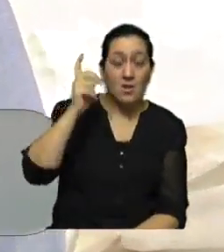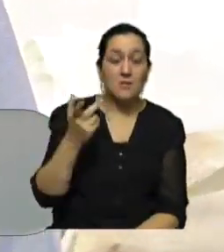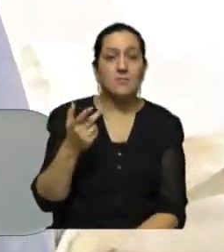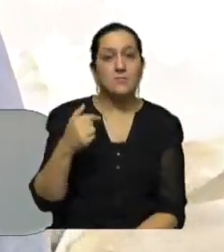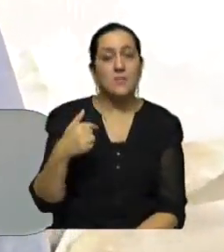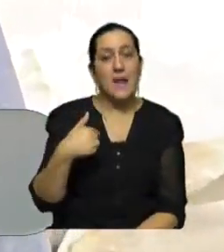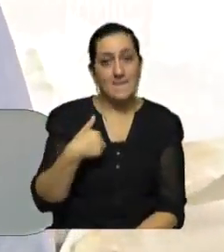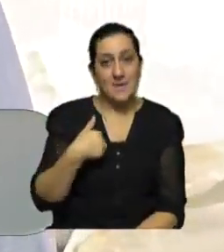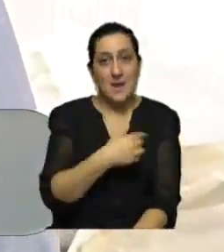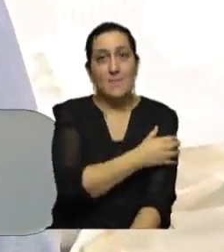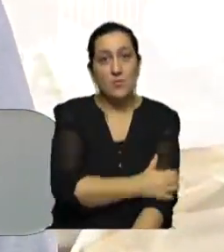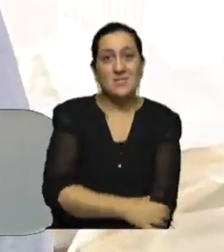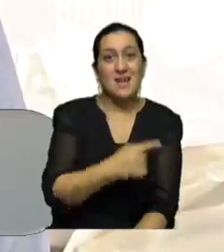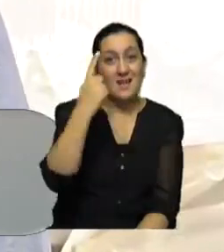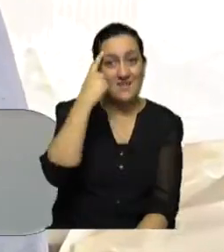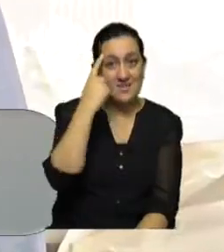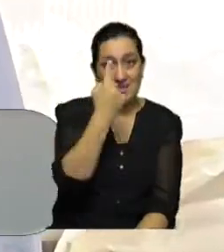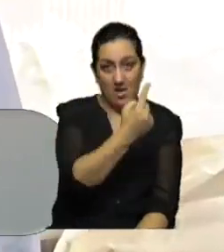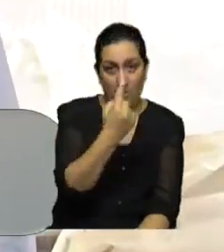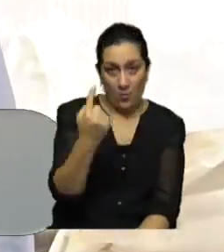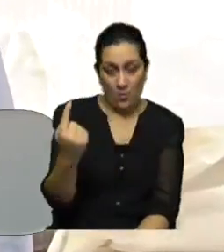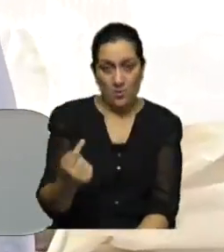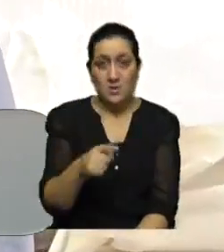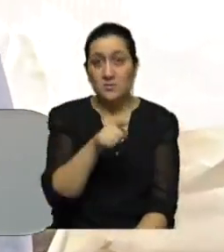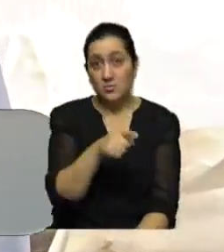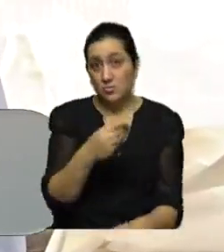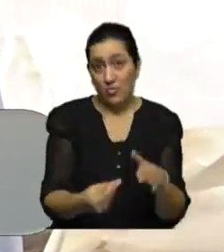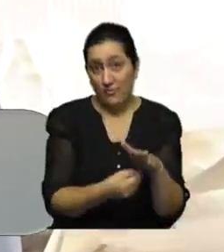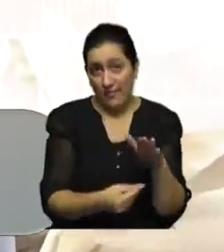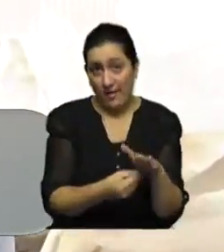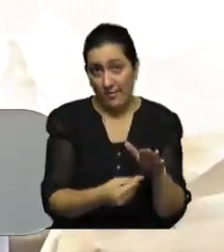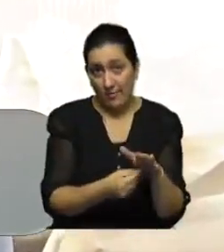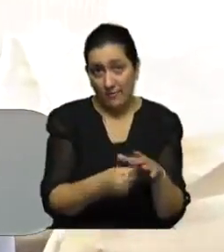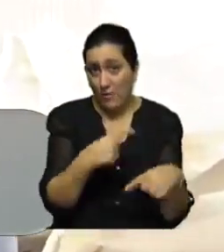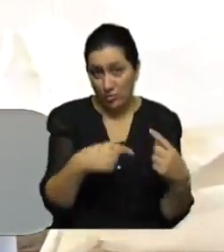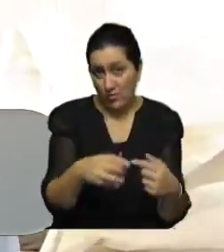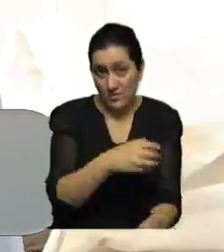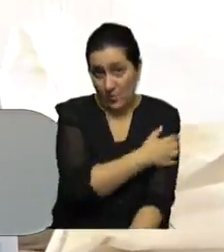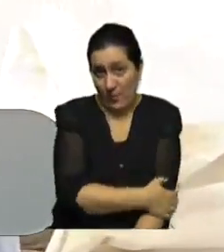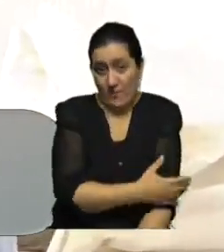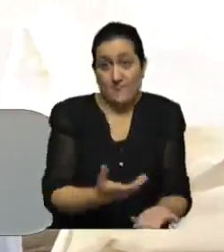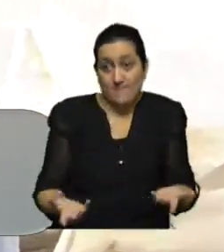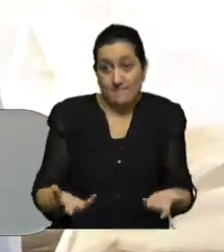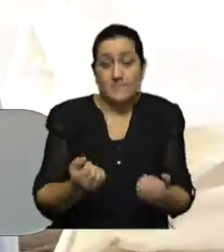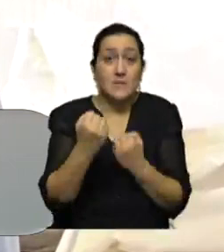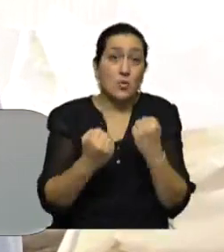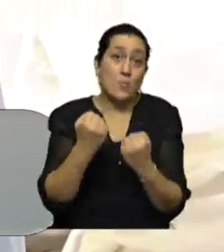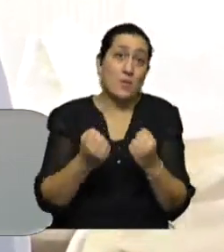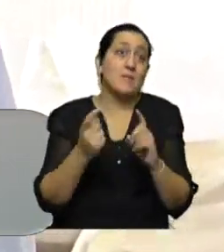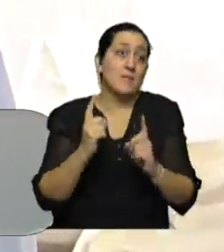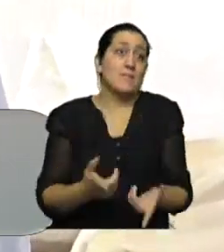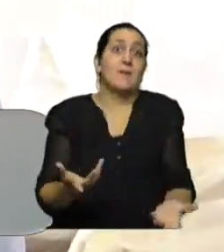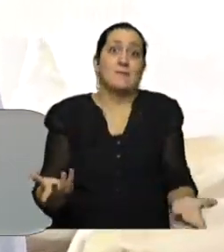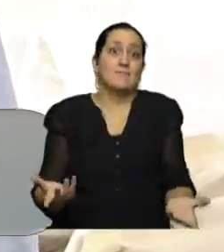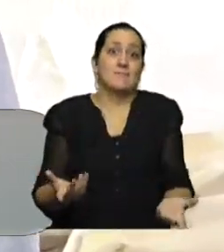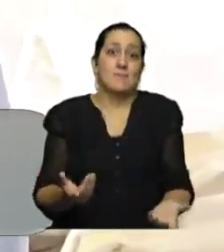mí. Si vos te dejas estar, bueno, vas a seguir siendo pobre siempre. Y bueno, económicamente,